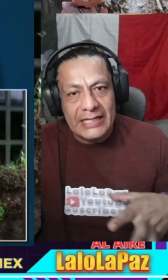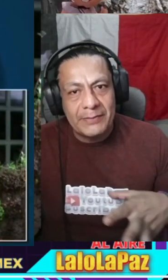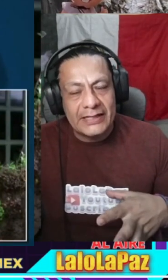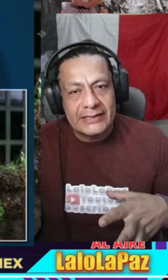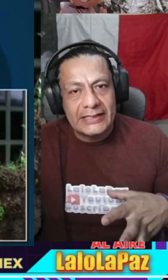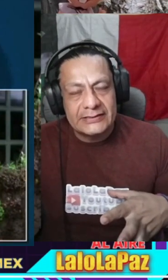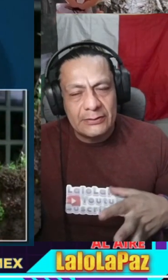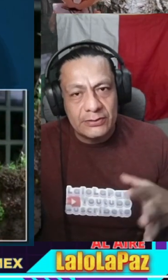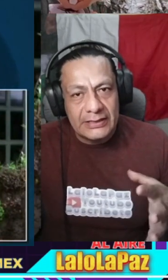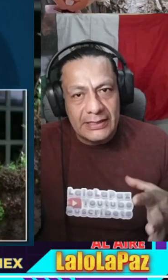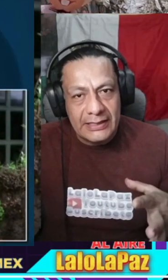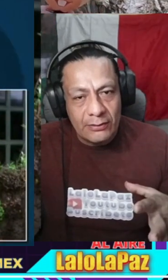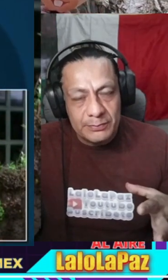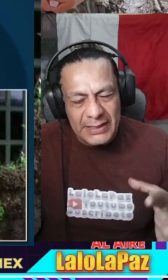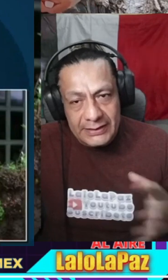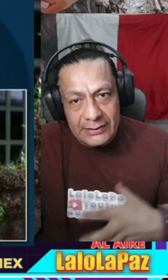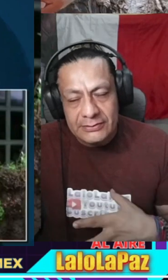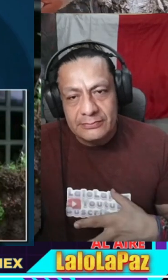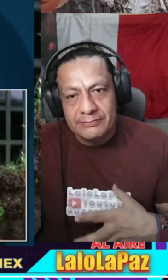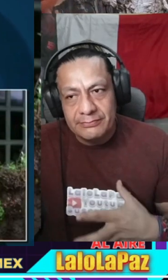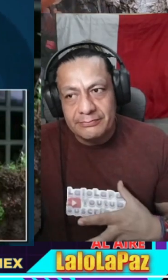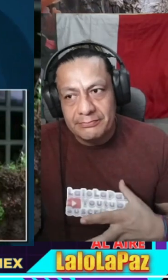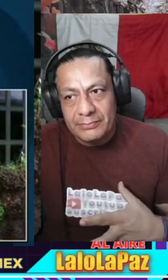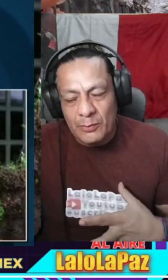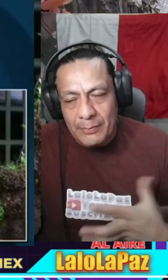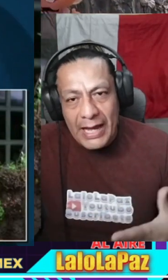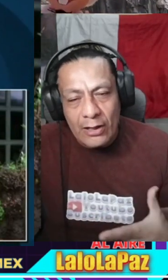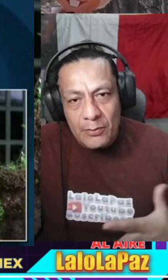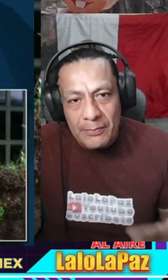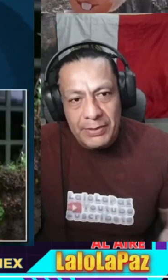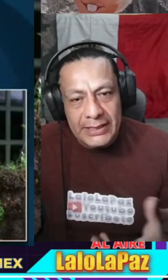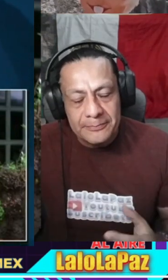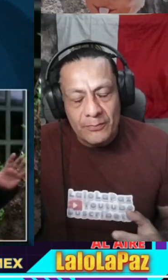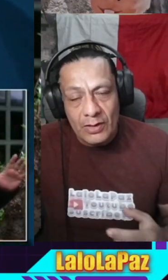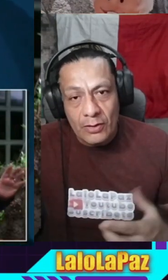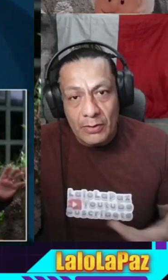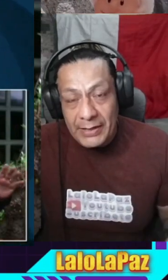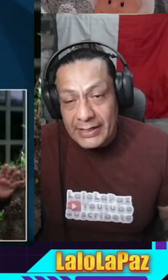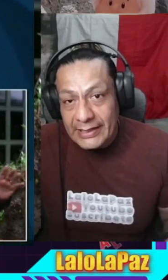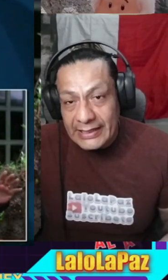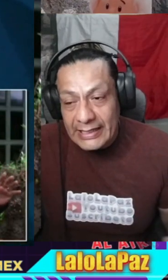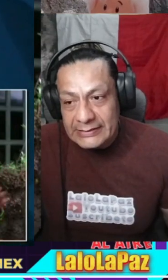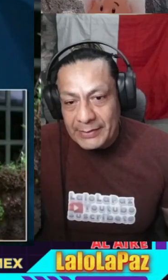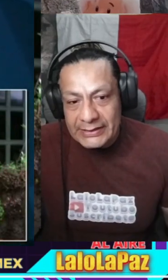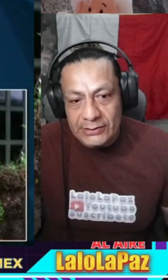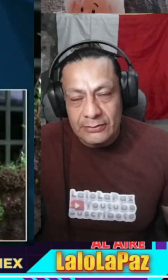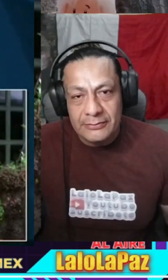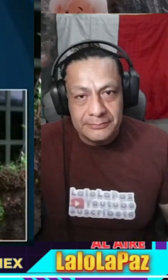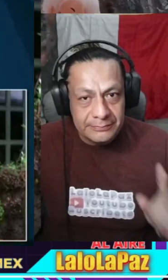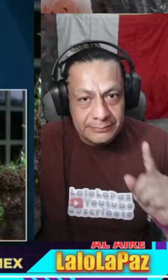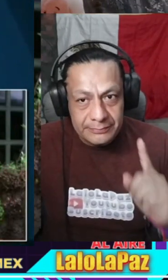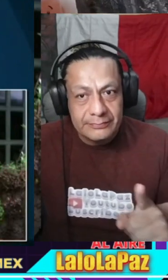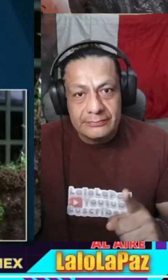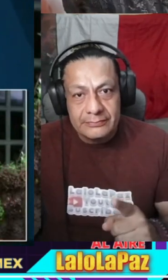esas malas prácticas de los partidos como el PAN, como el PRI, como el PRD, que ya desapareció,